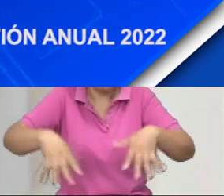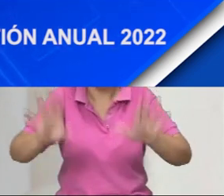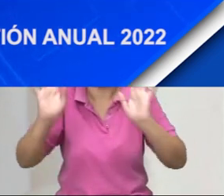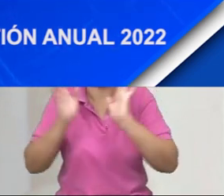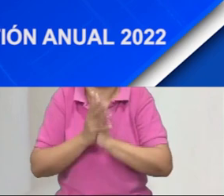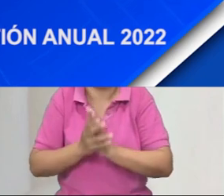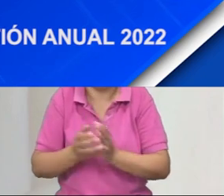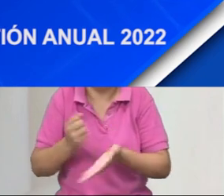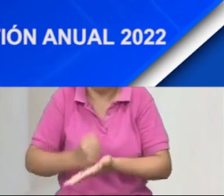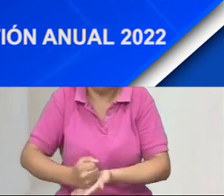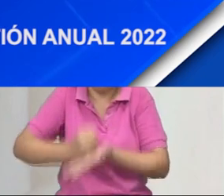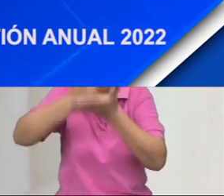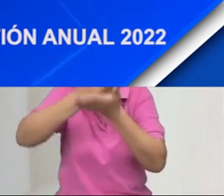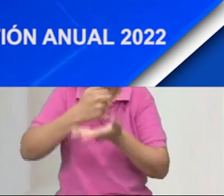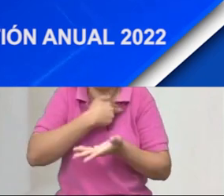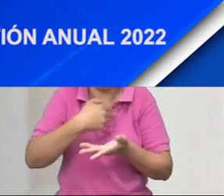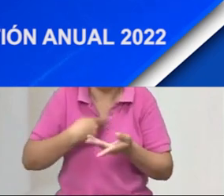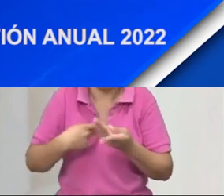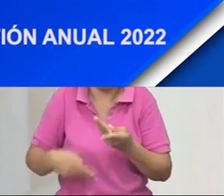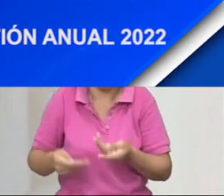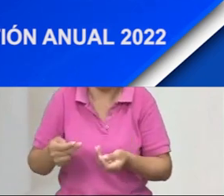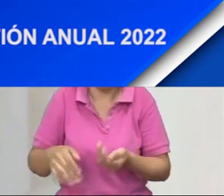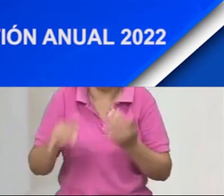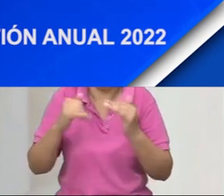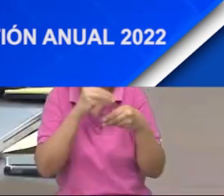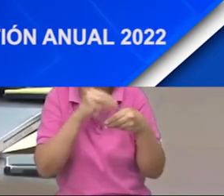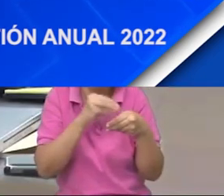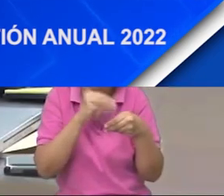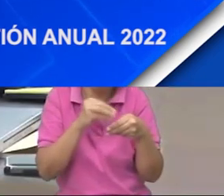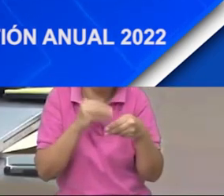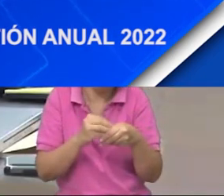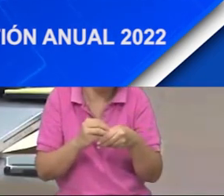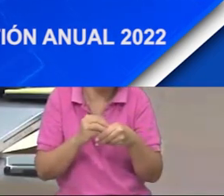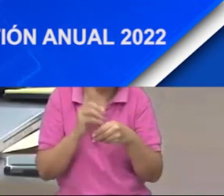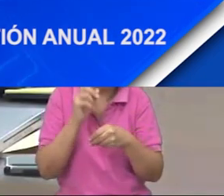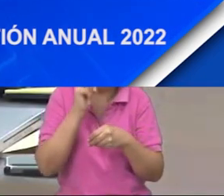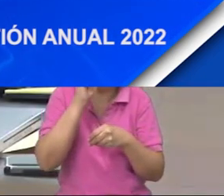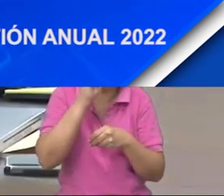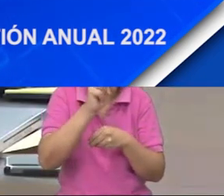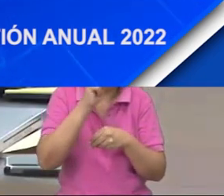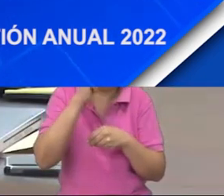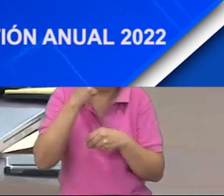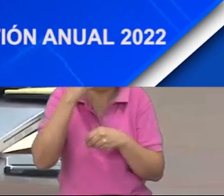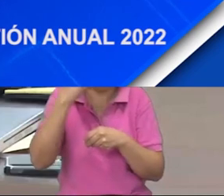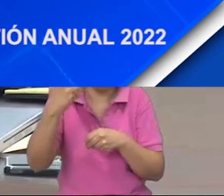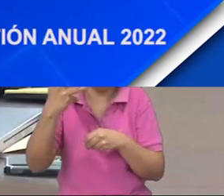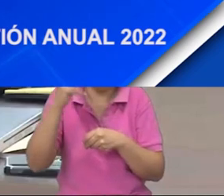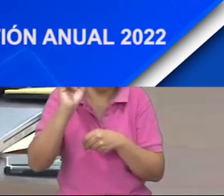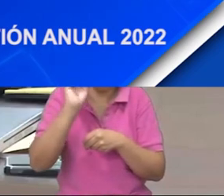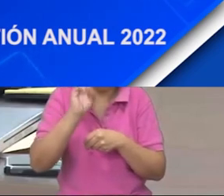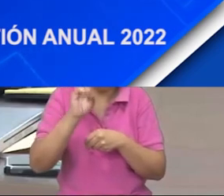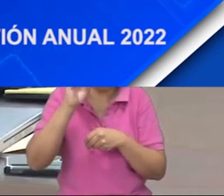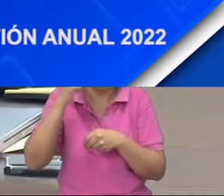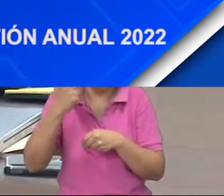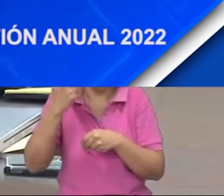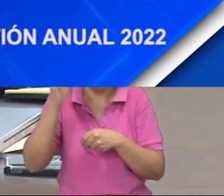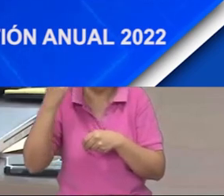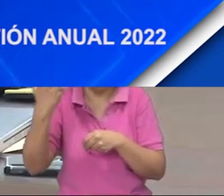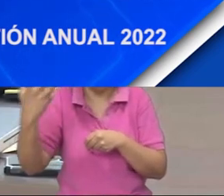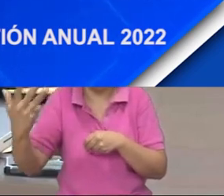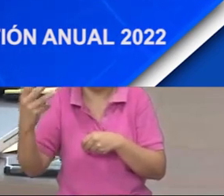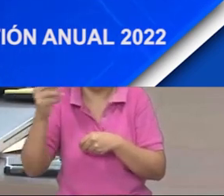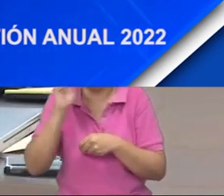contribuir a la generación de riqueza del país. El informe destaca que se registraron